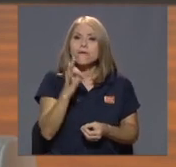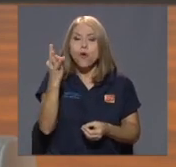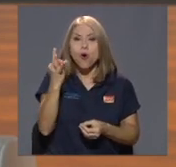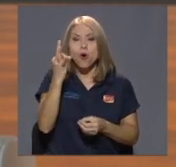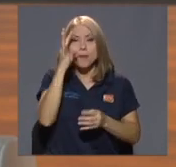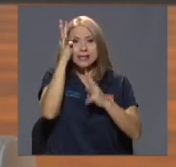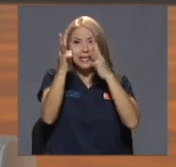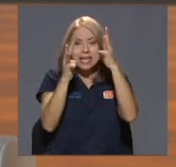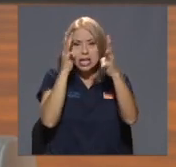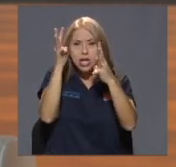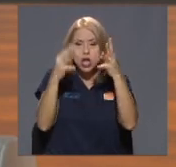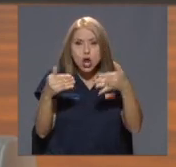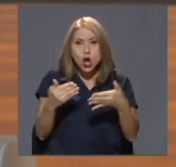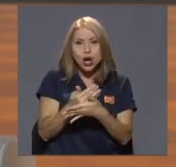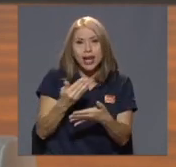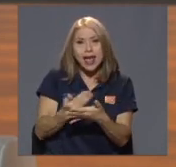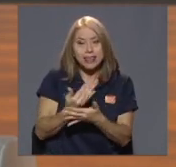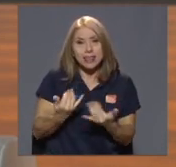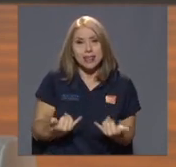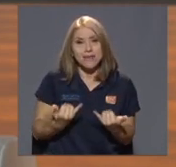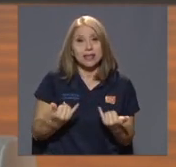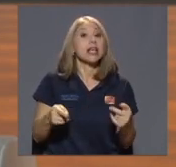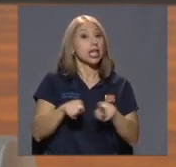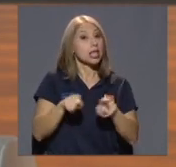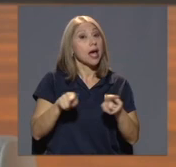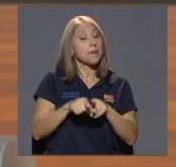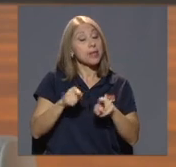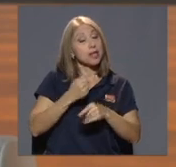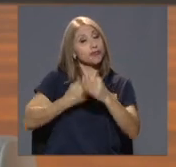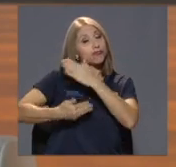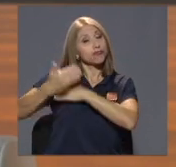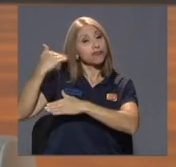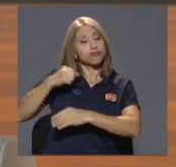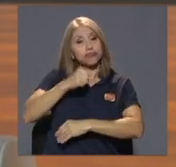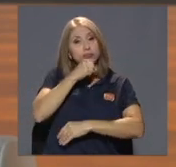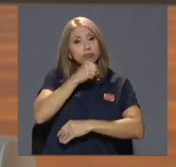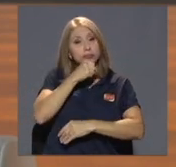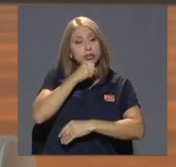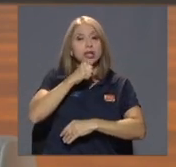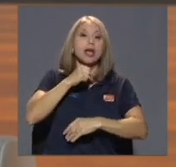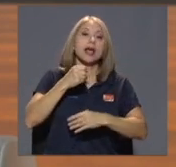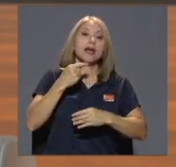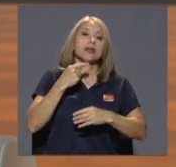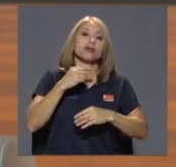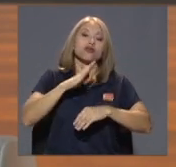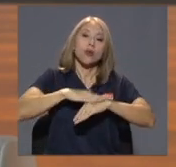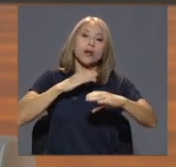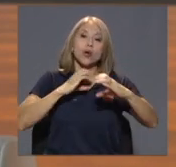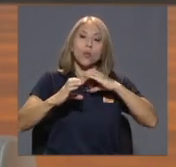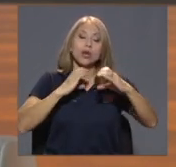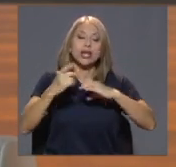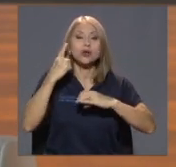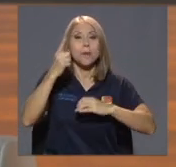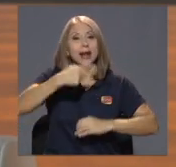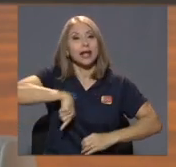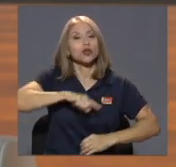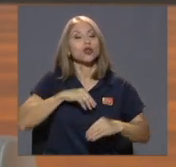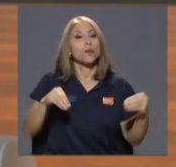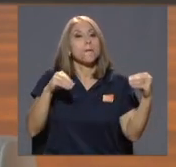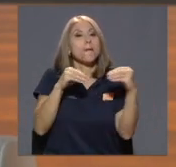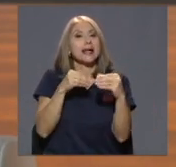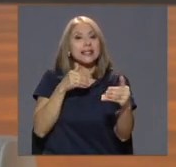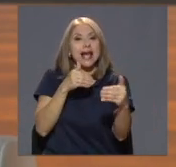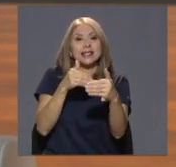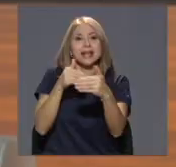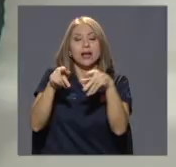innovadoras, creativas y también de la vieja escuela de la comunicación que nos permitan acercarnos más a la gente e informar sobre